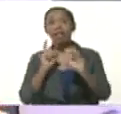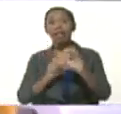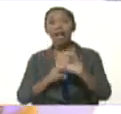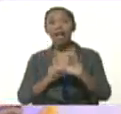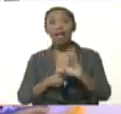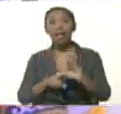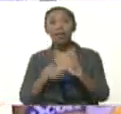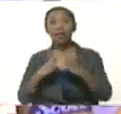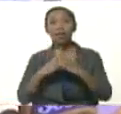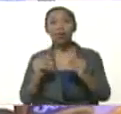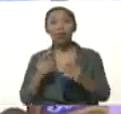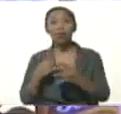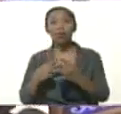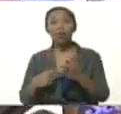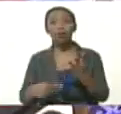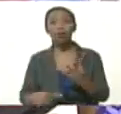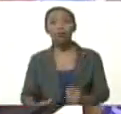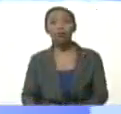aquí está.